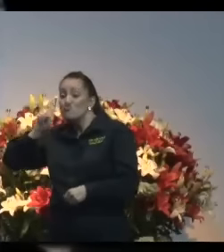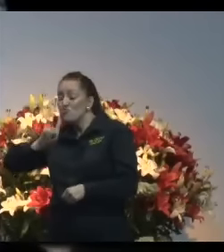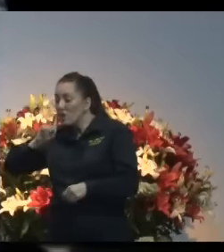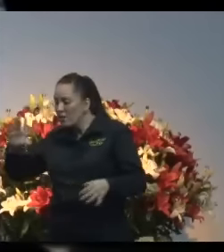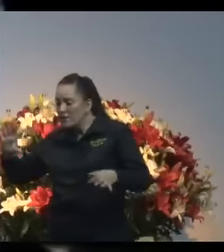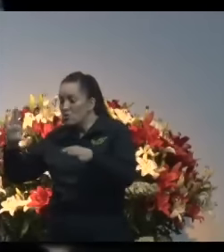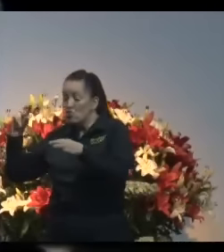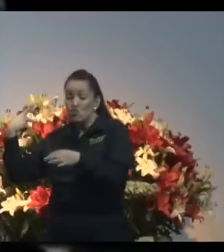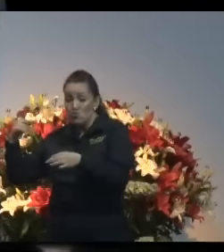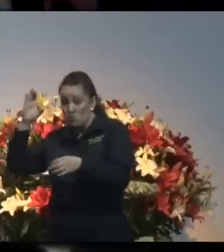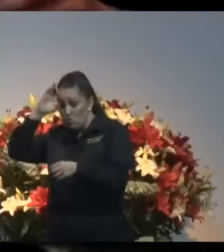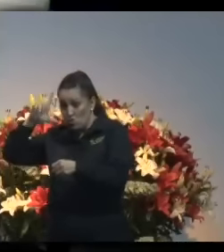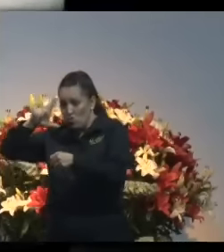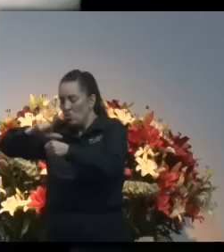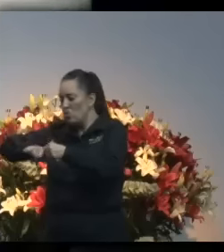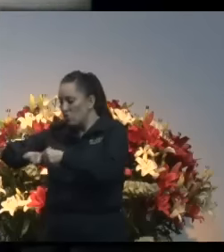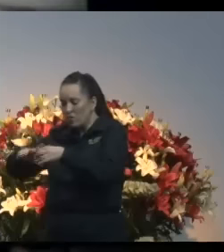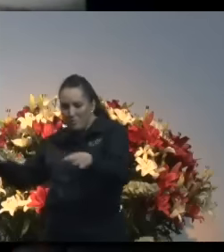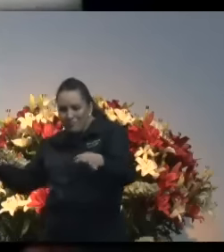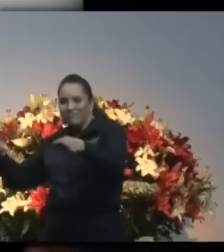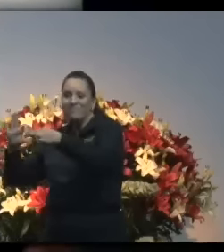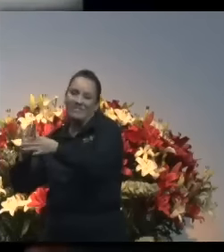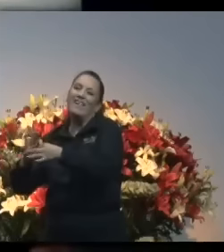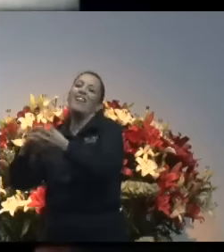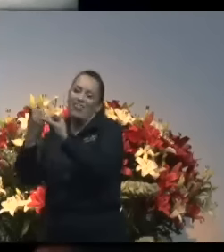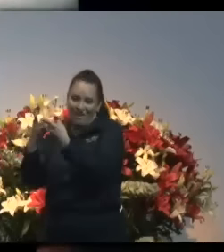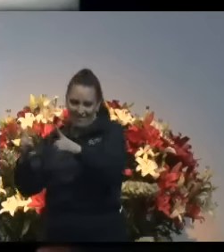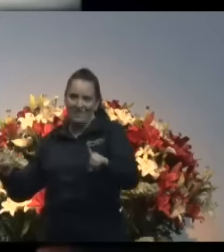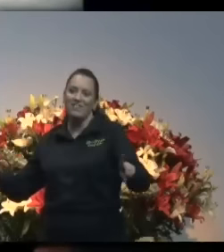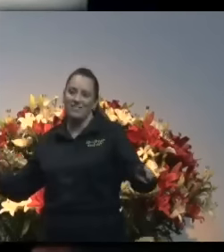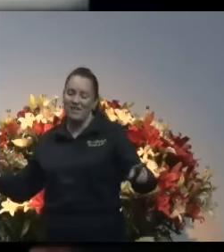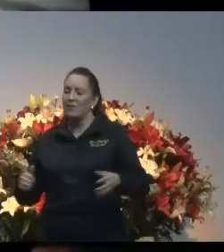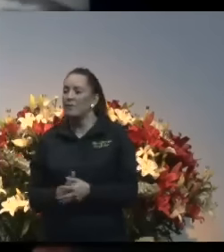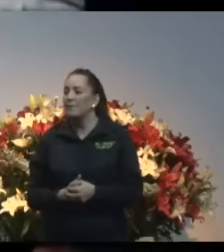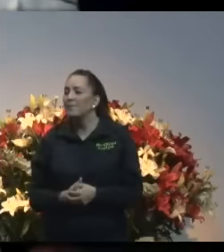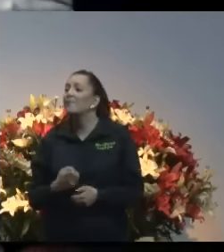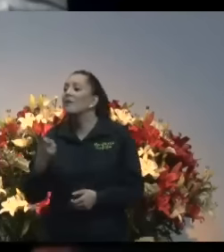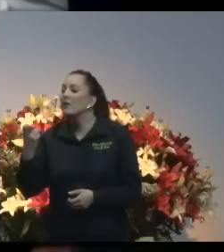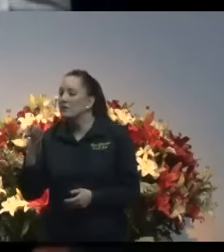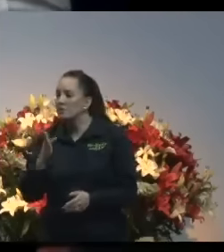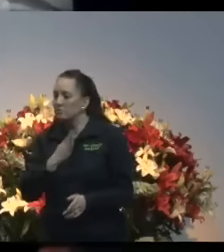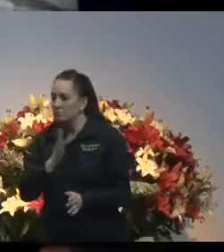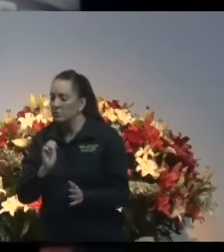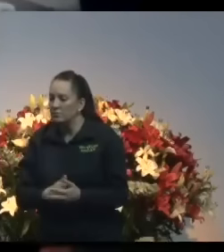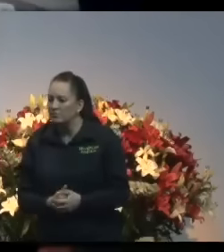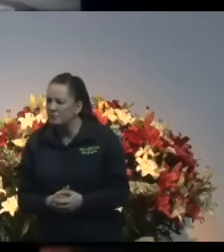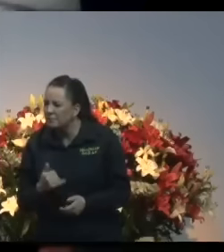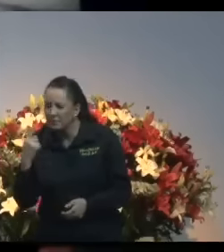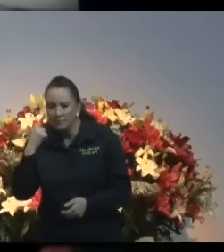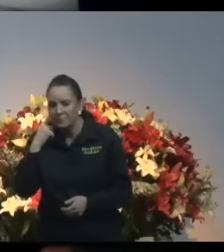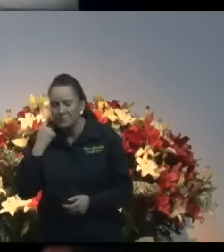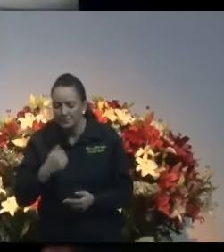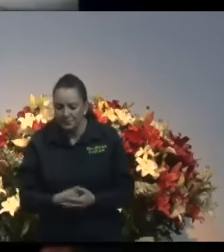cultural. Si es así, la verdad nos hará libres. Gracias.